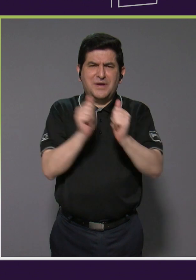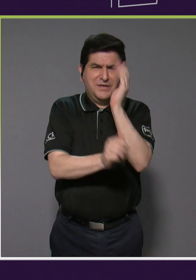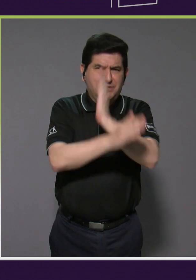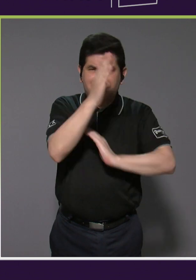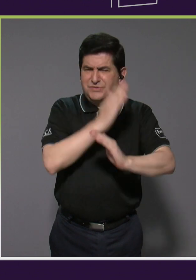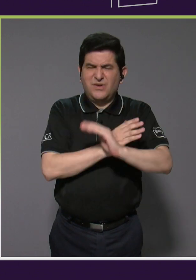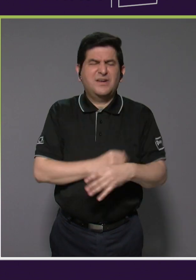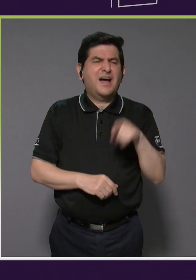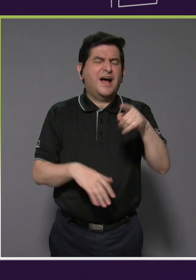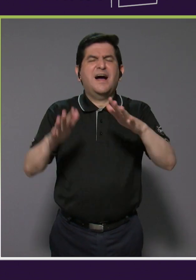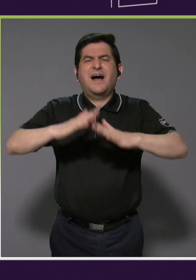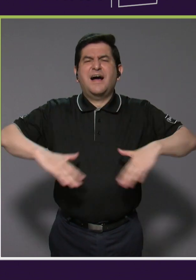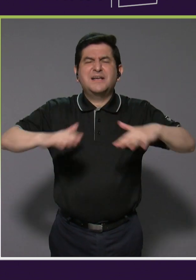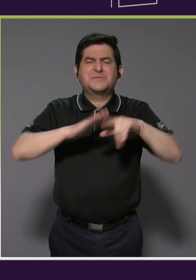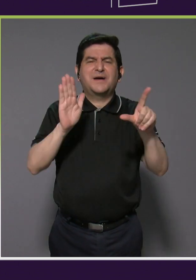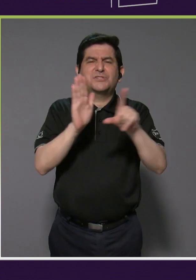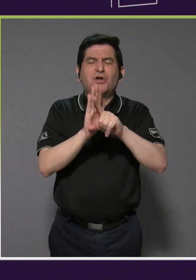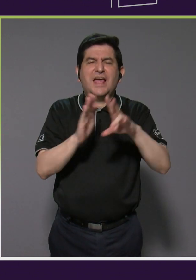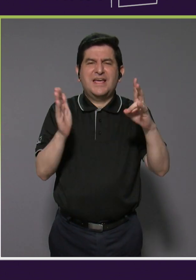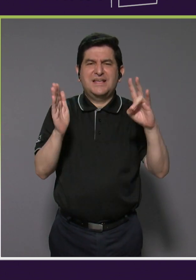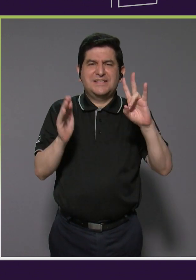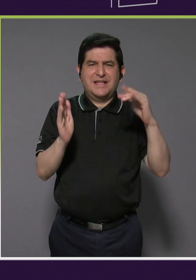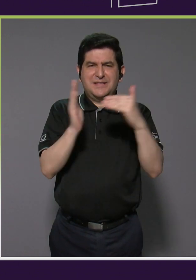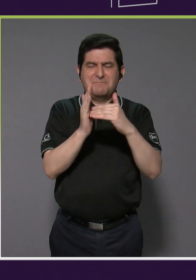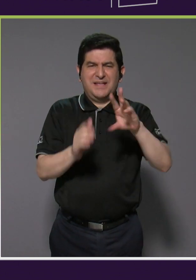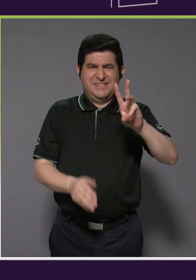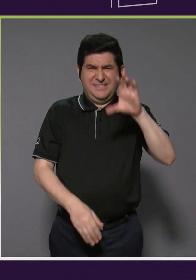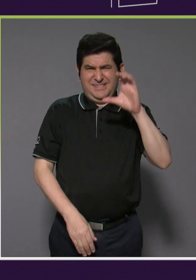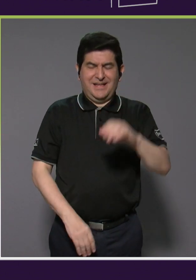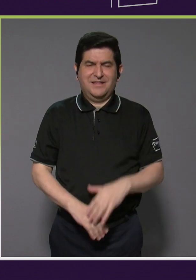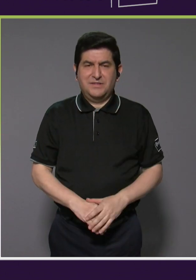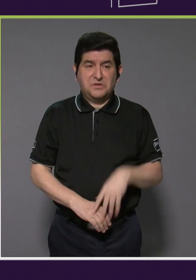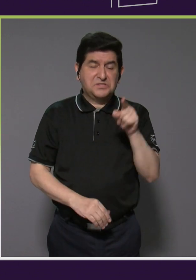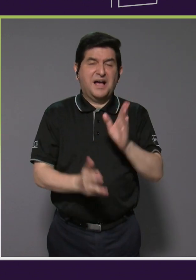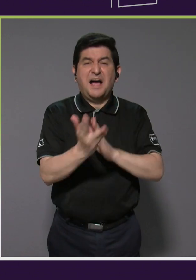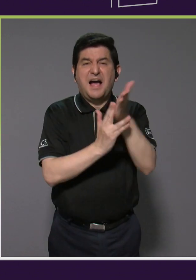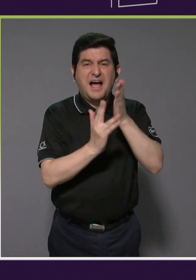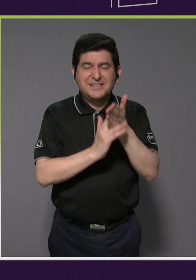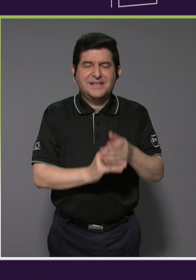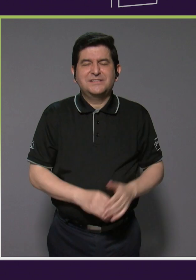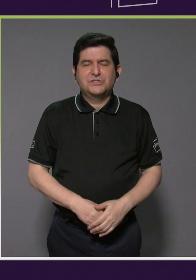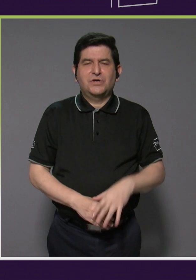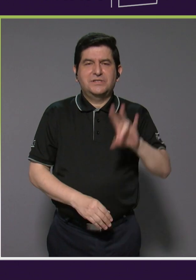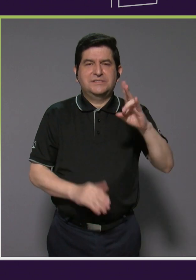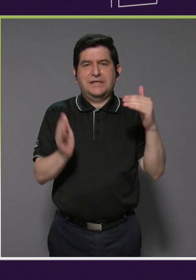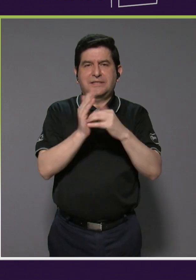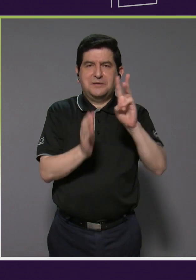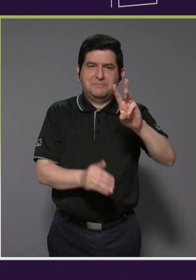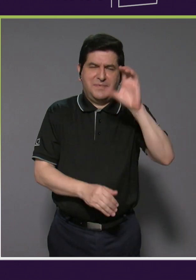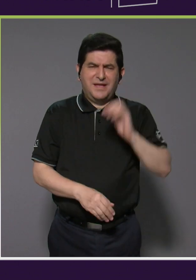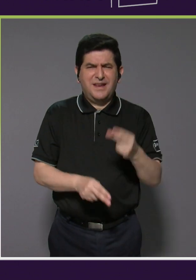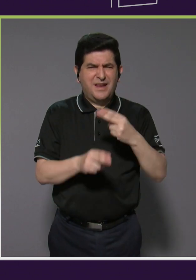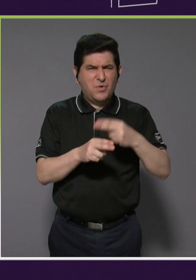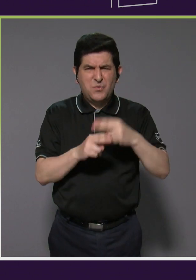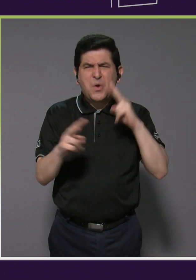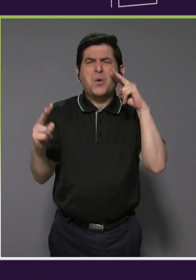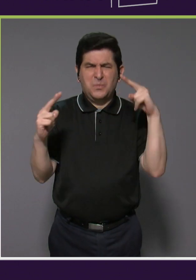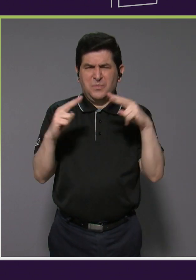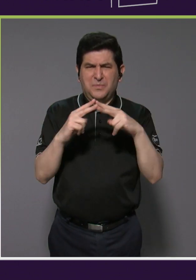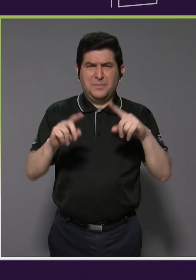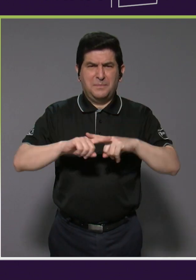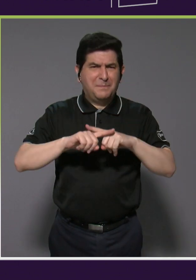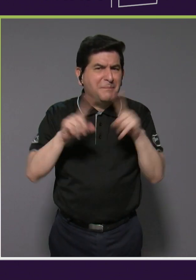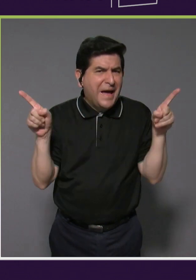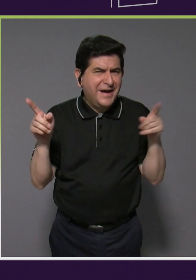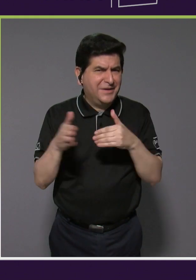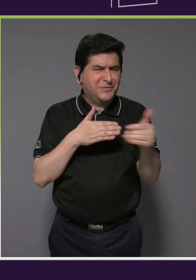por, bueno, este es el espacio de la ley 7600, ¿verdad? Este es el acceso 7600. Es un nombre bastante conocido,